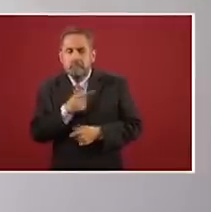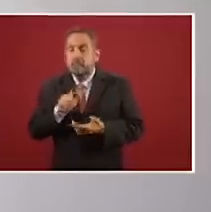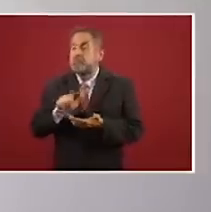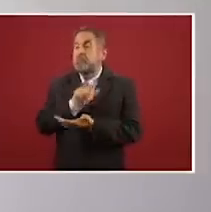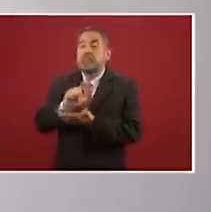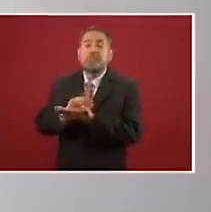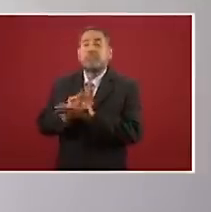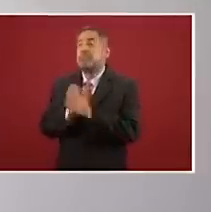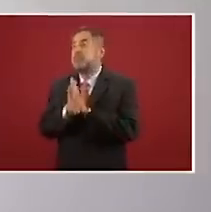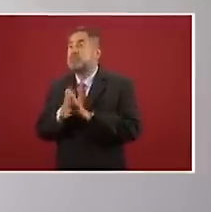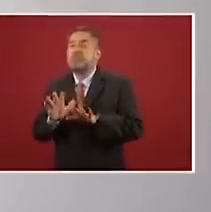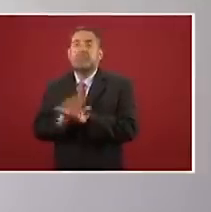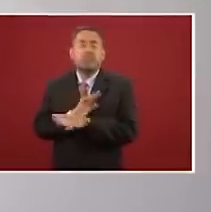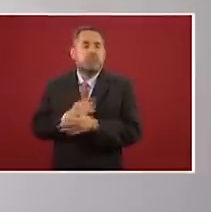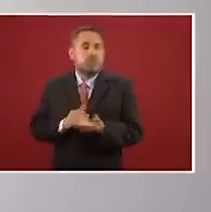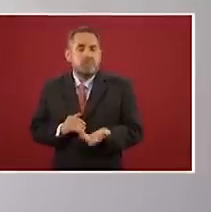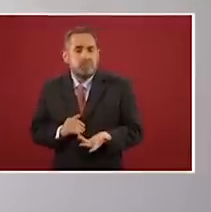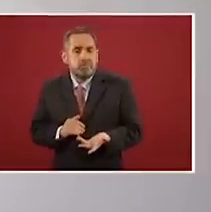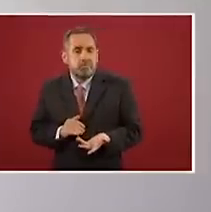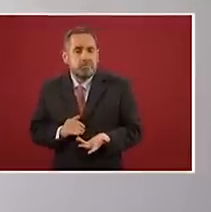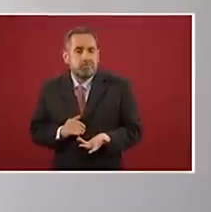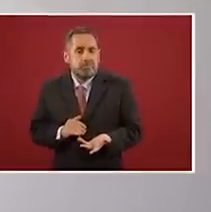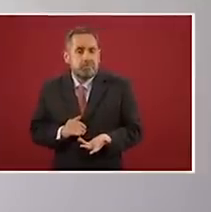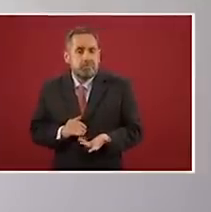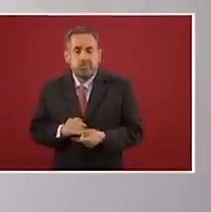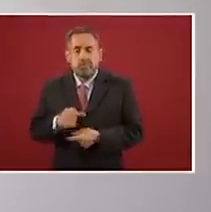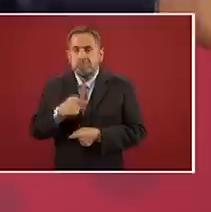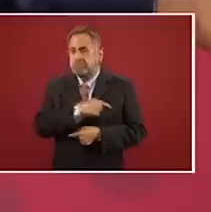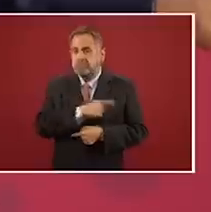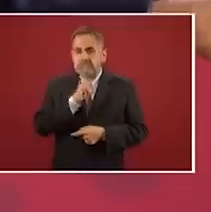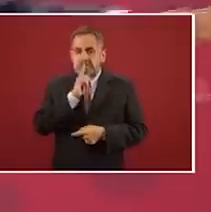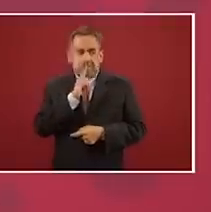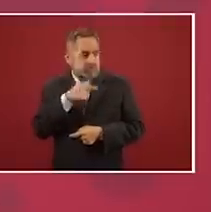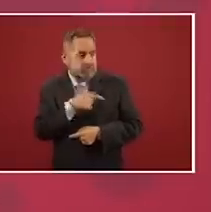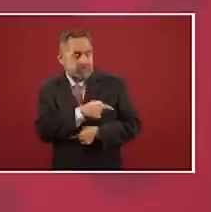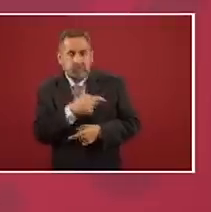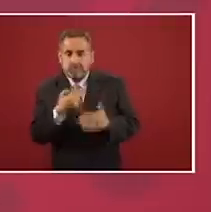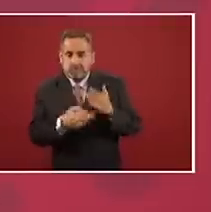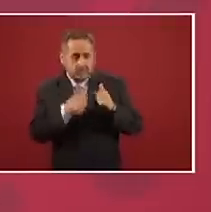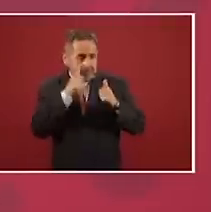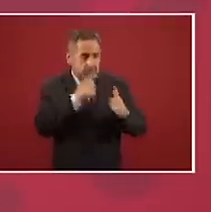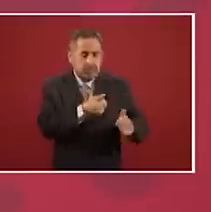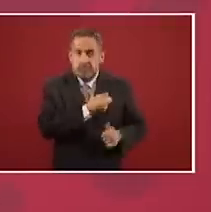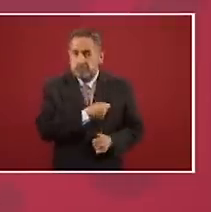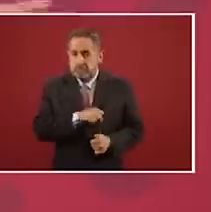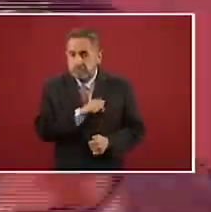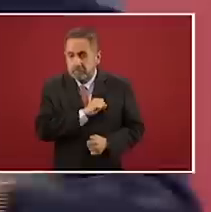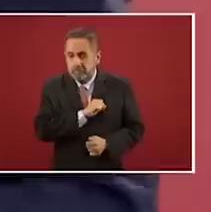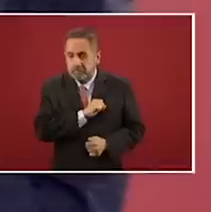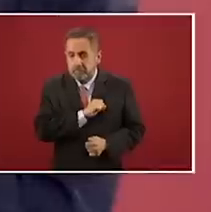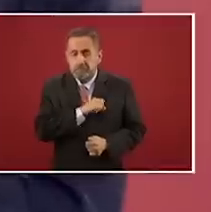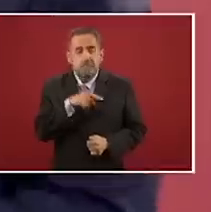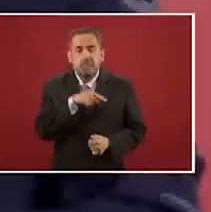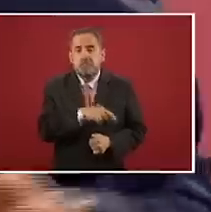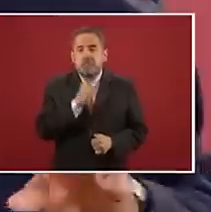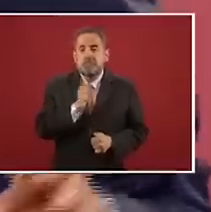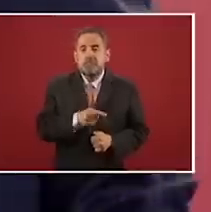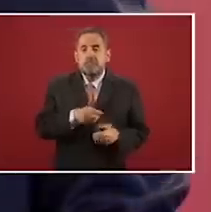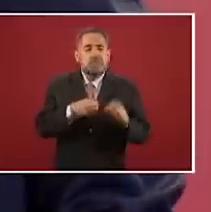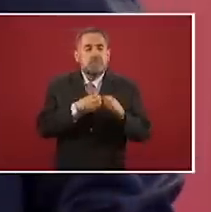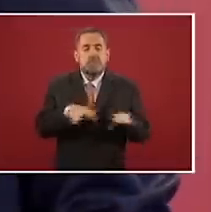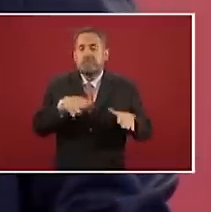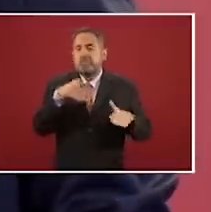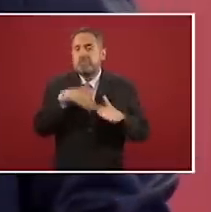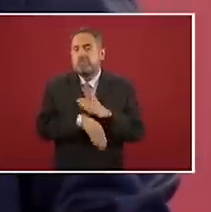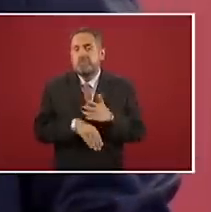educativa. Y no se habló del sector salud y lo dejaron maltrecho.